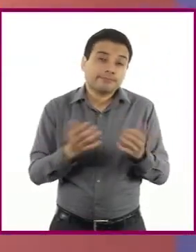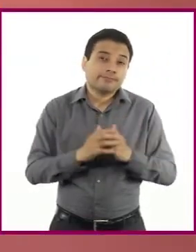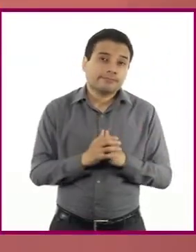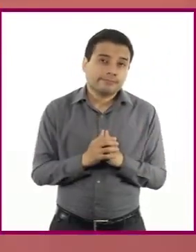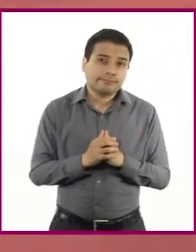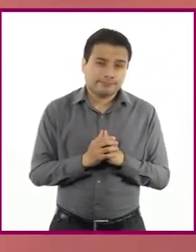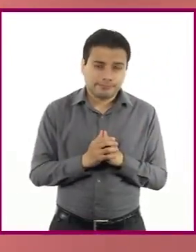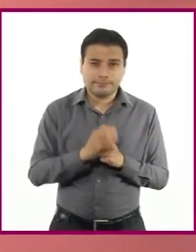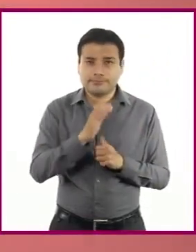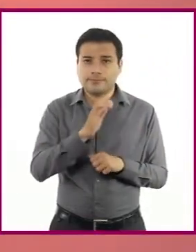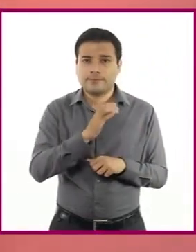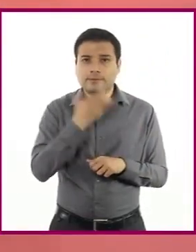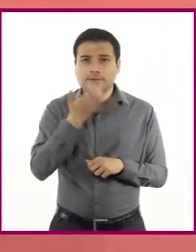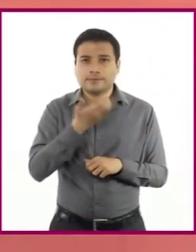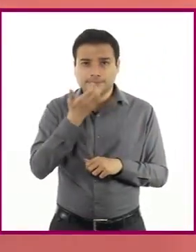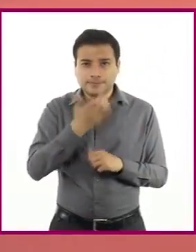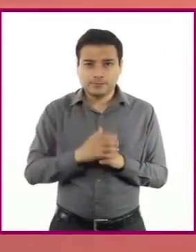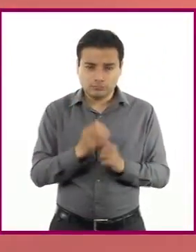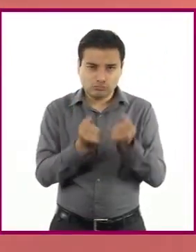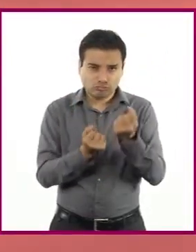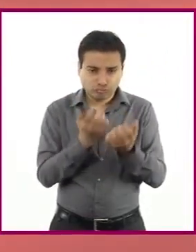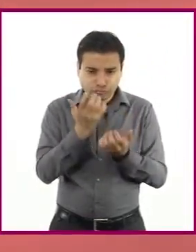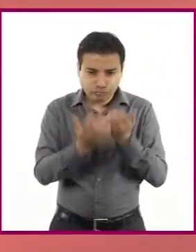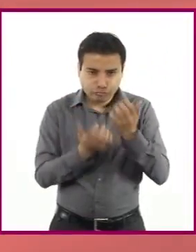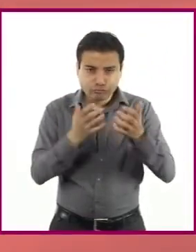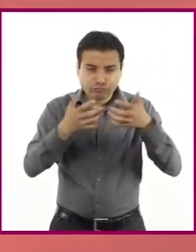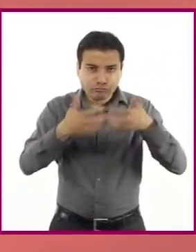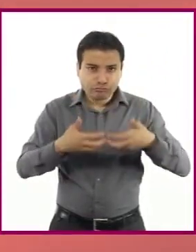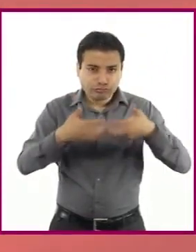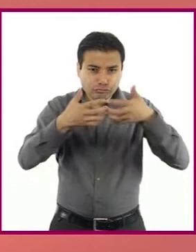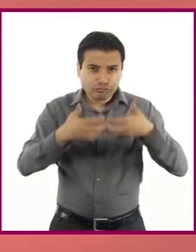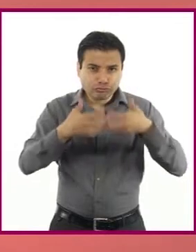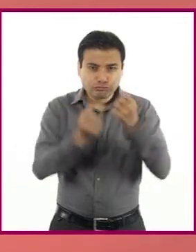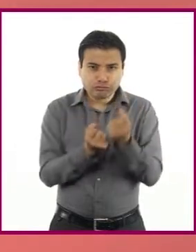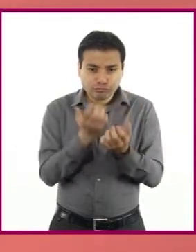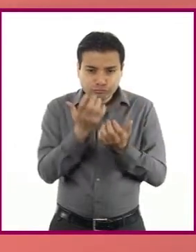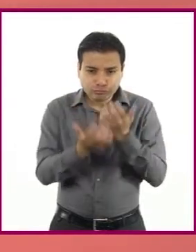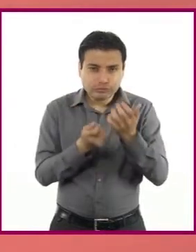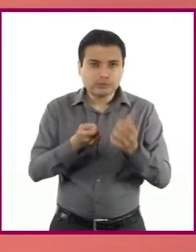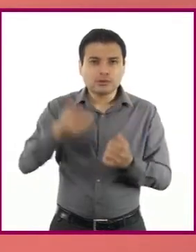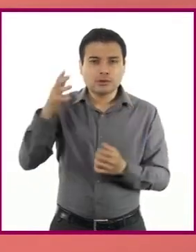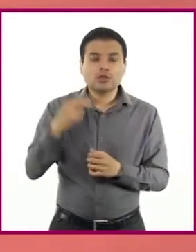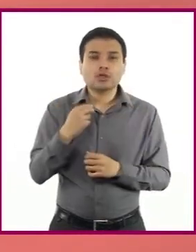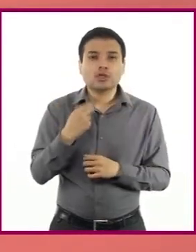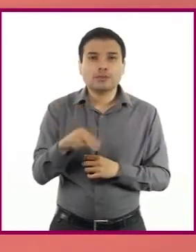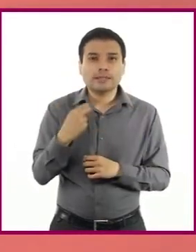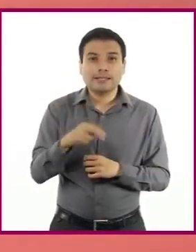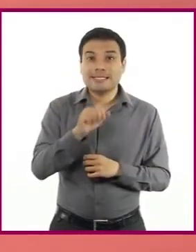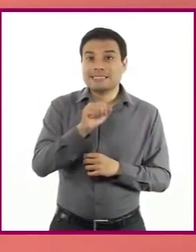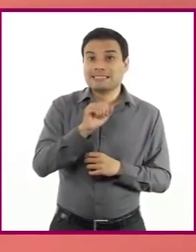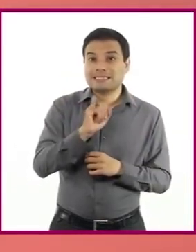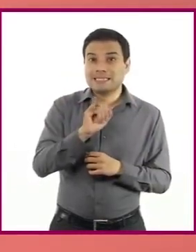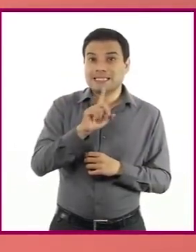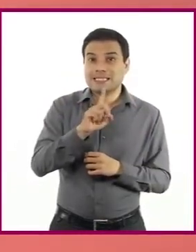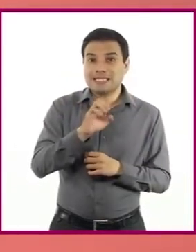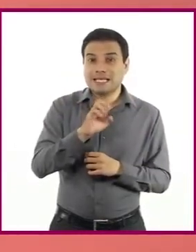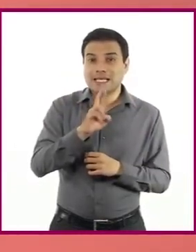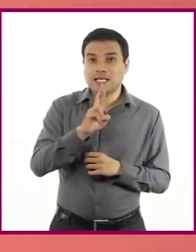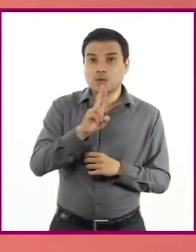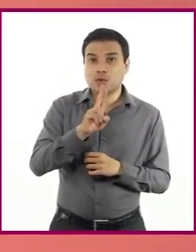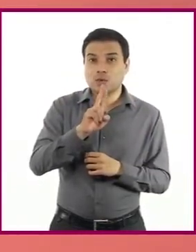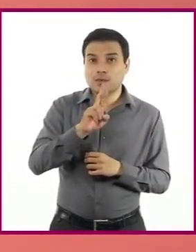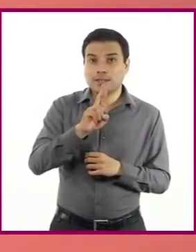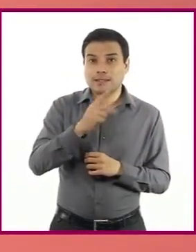por reducción a nivel industrial. La metalurgia del hierro recibe el nombre de siderurgia, uno de los